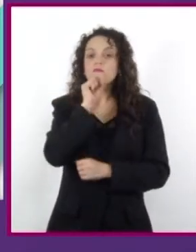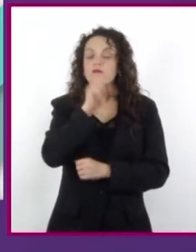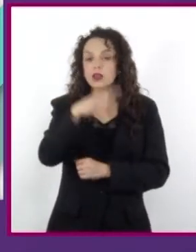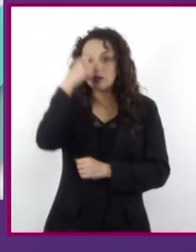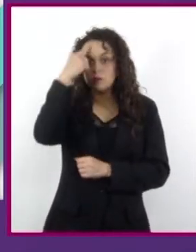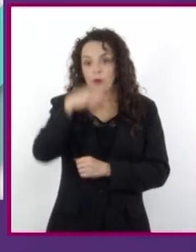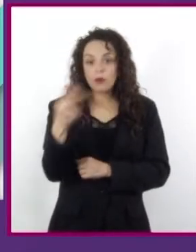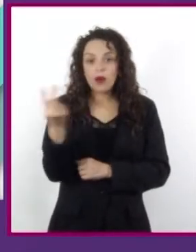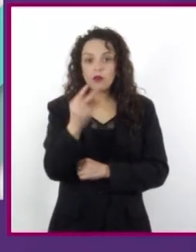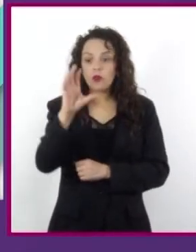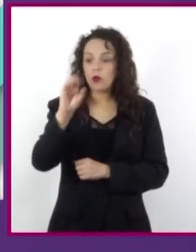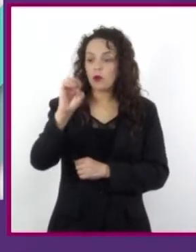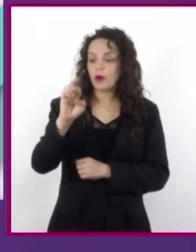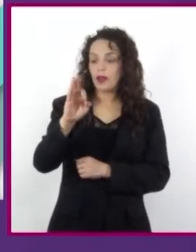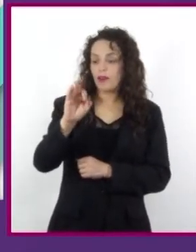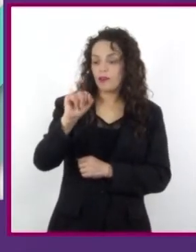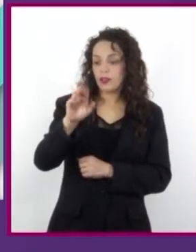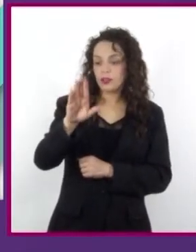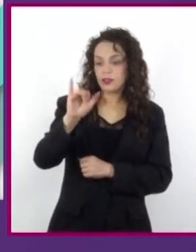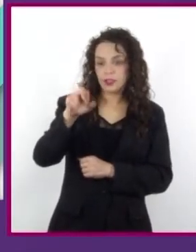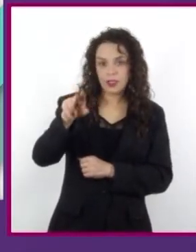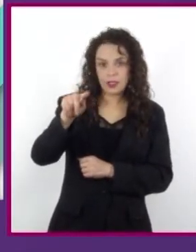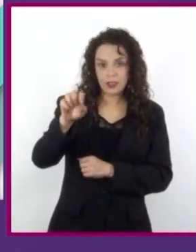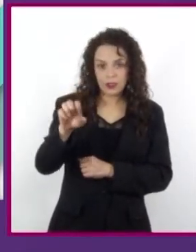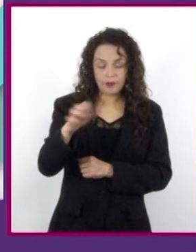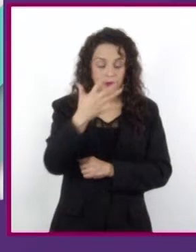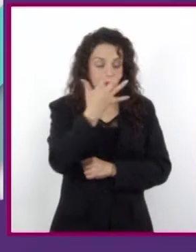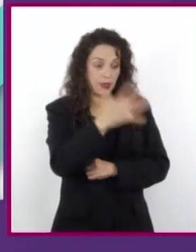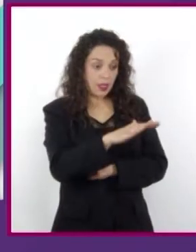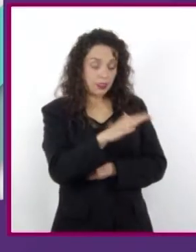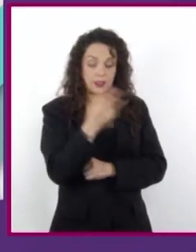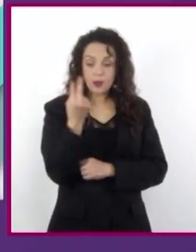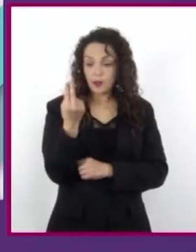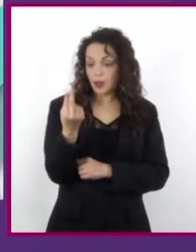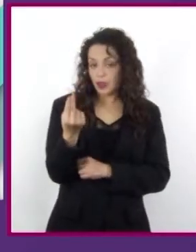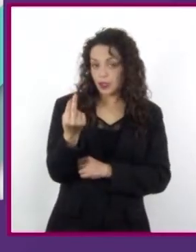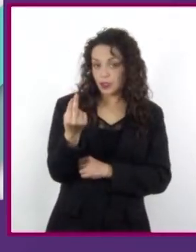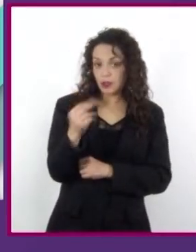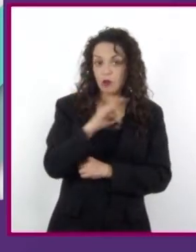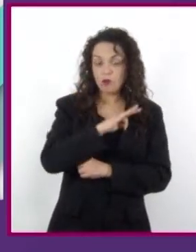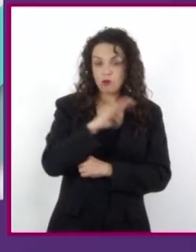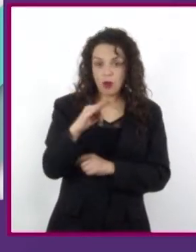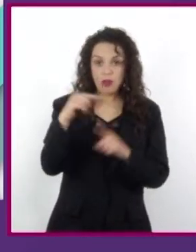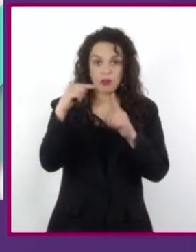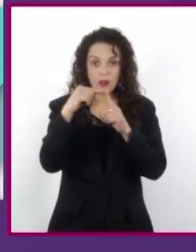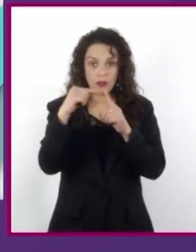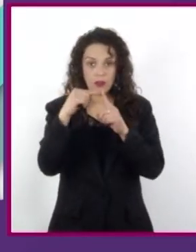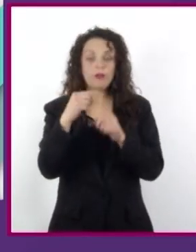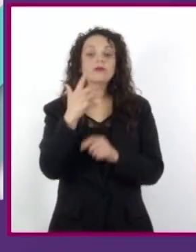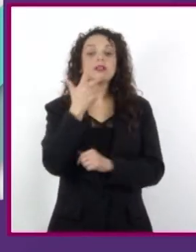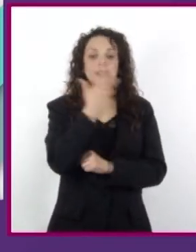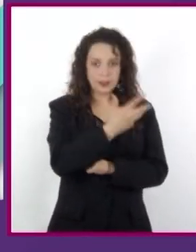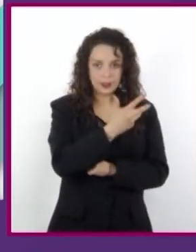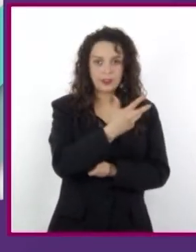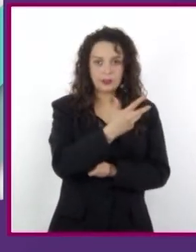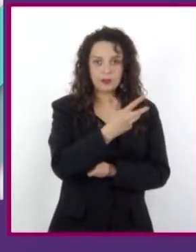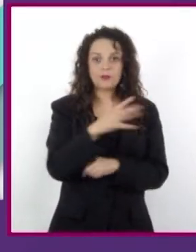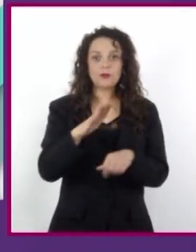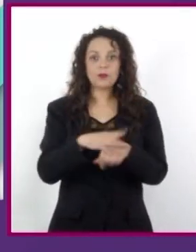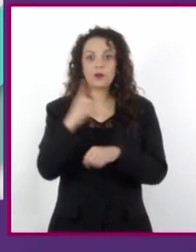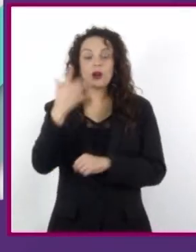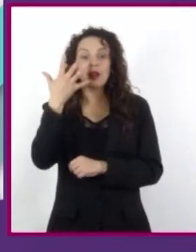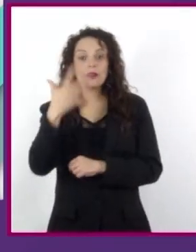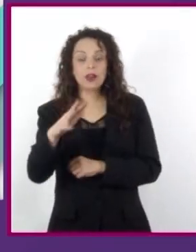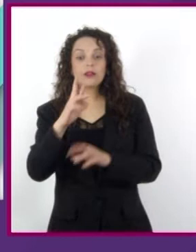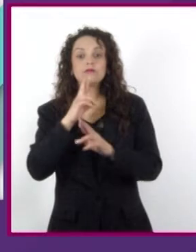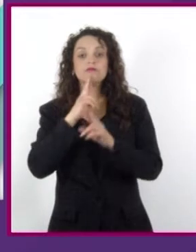ambos coeficientes. El 10 y el 25 se pueden dividir entre 5, pues 10 es